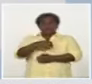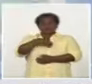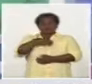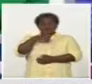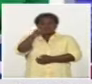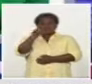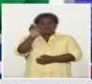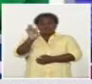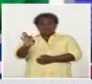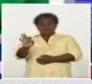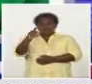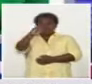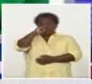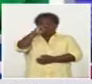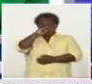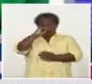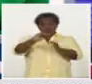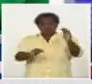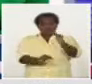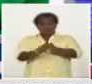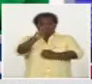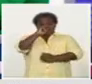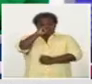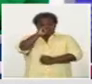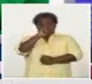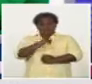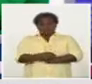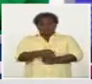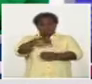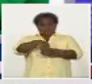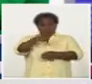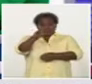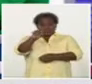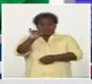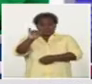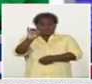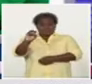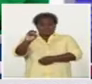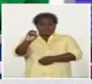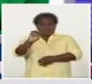y menos de edad. Y con estos 160 ya se acumulan